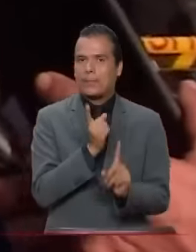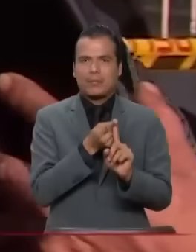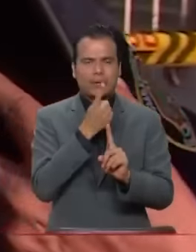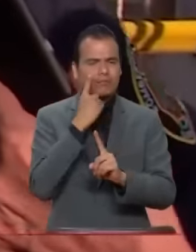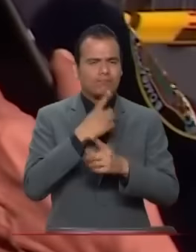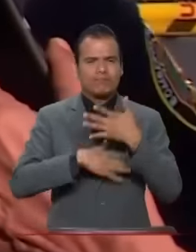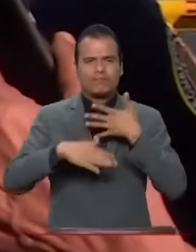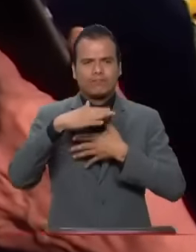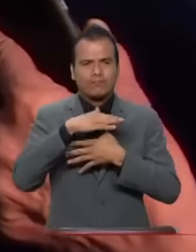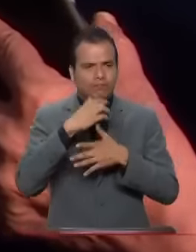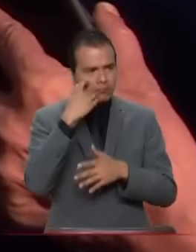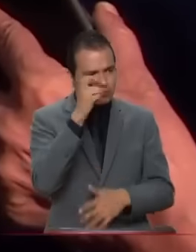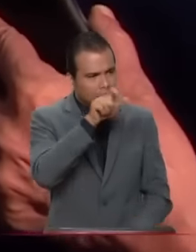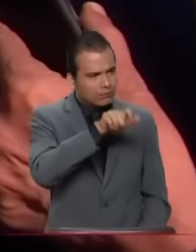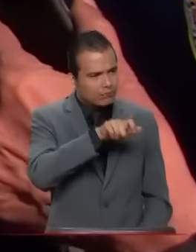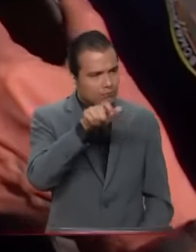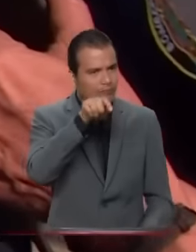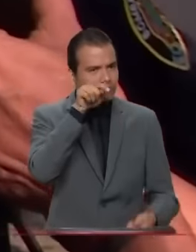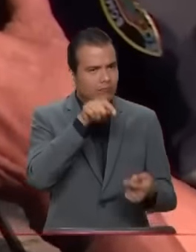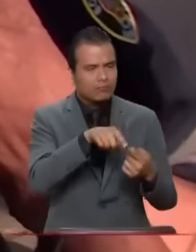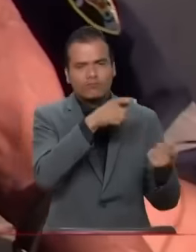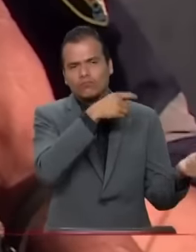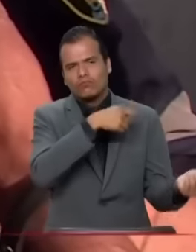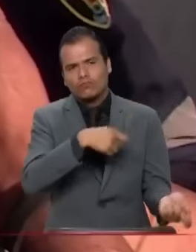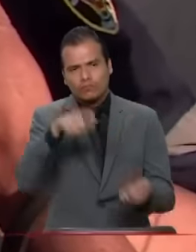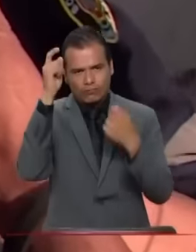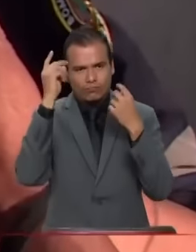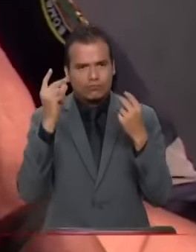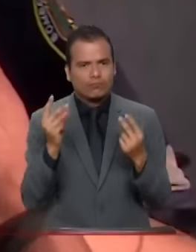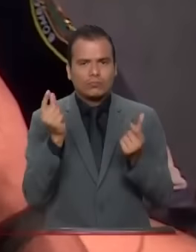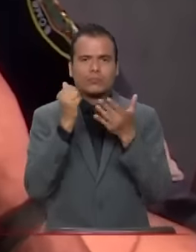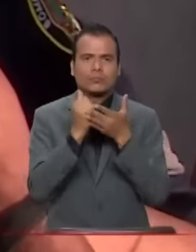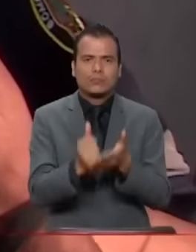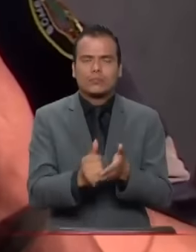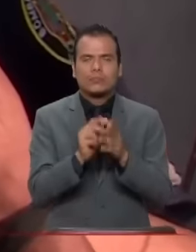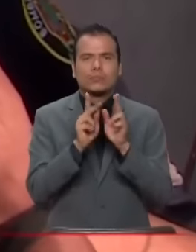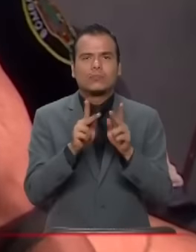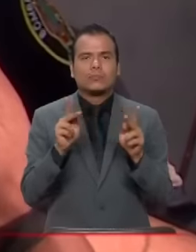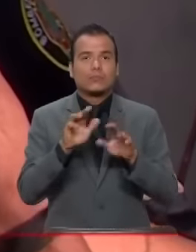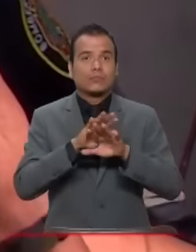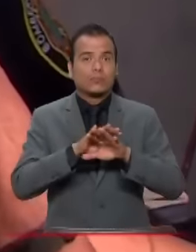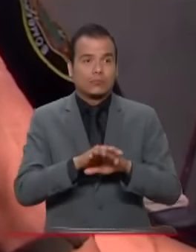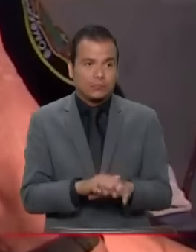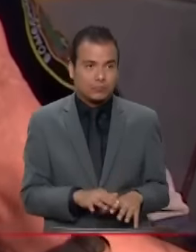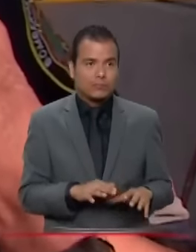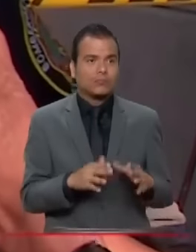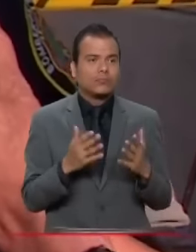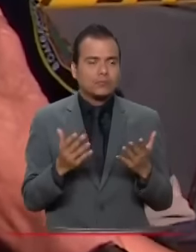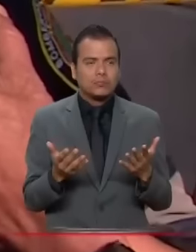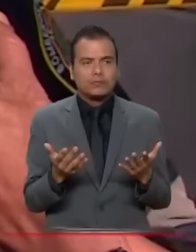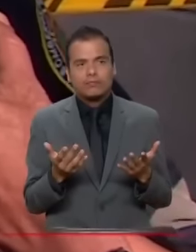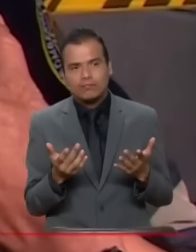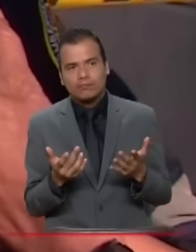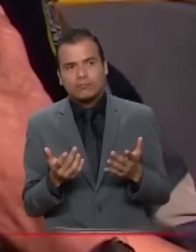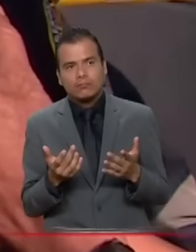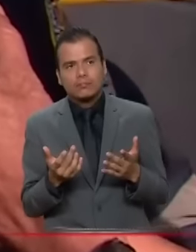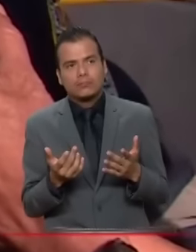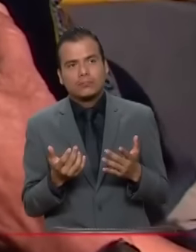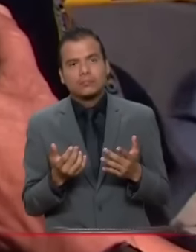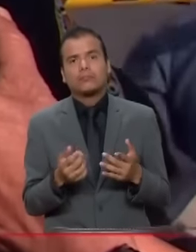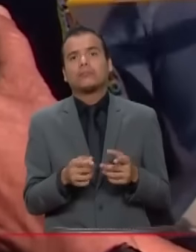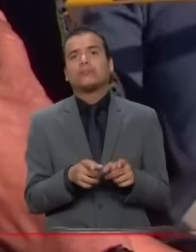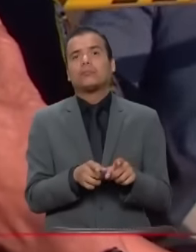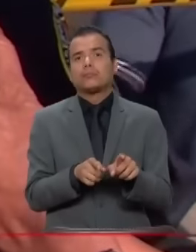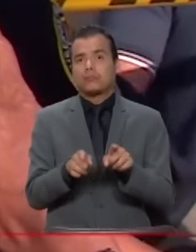es encontrar cuerpos para lograr salvar vidas en el menor tiempo posible. Se hace esa búsqueda primaria y se empieza a hacer el control del incendio, pero habían llamas y